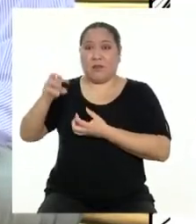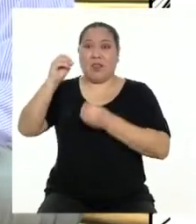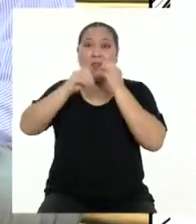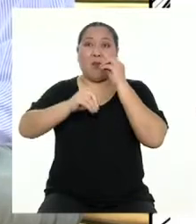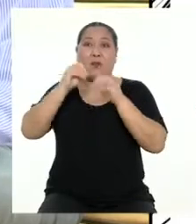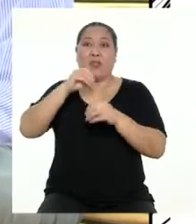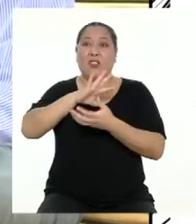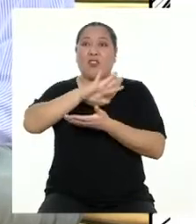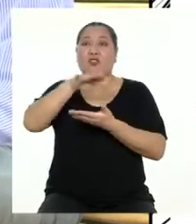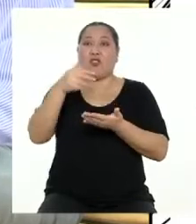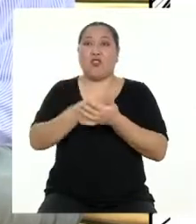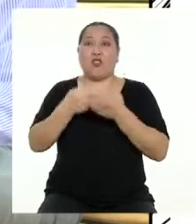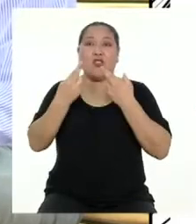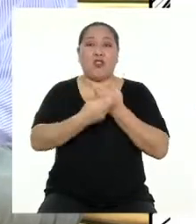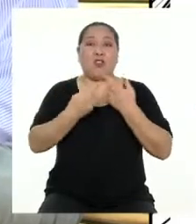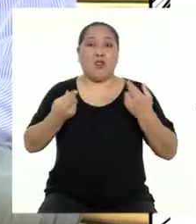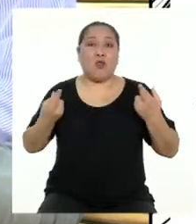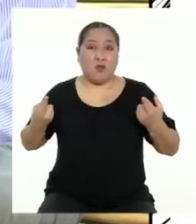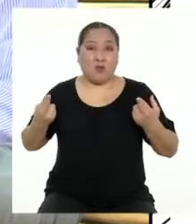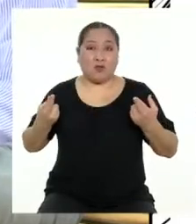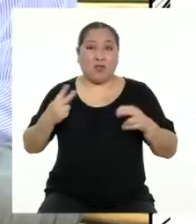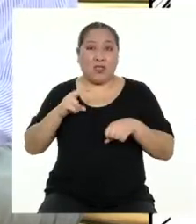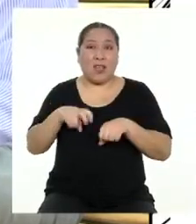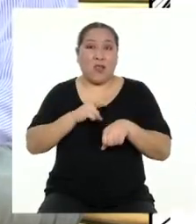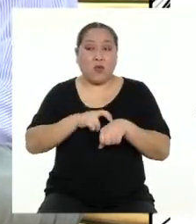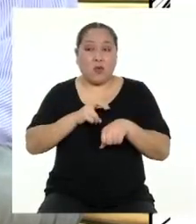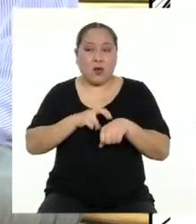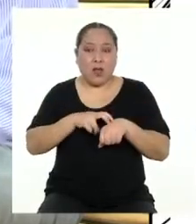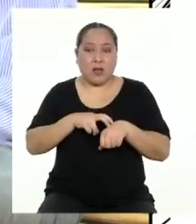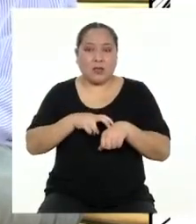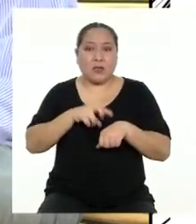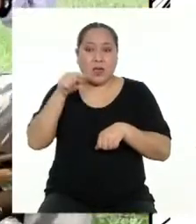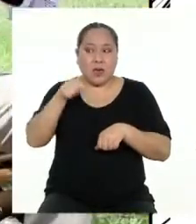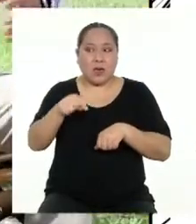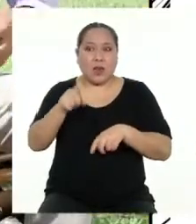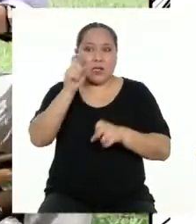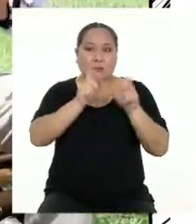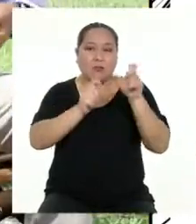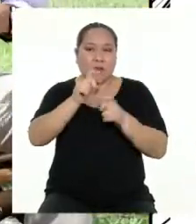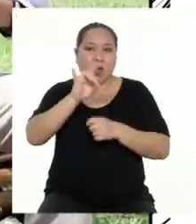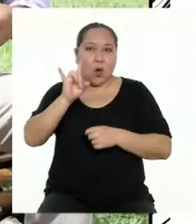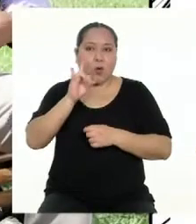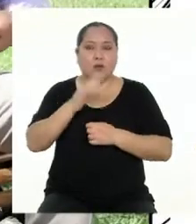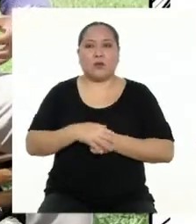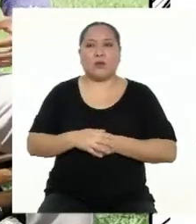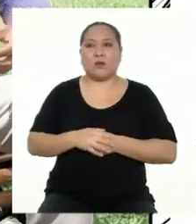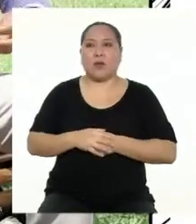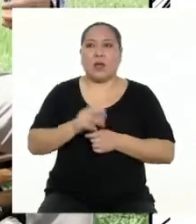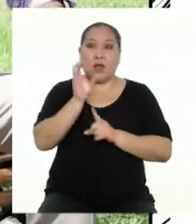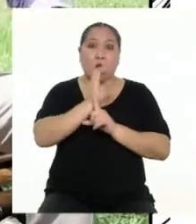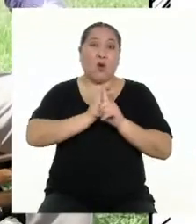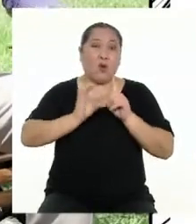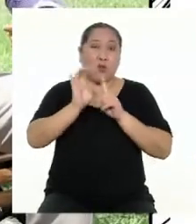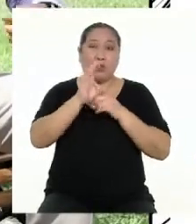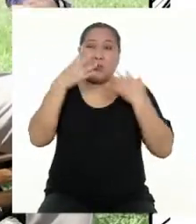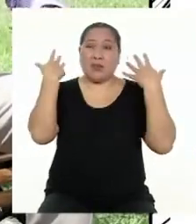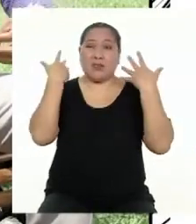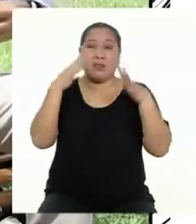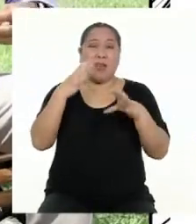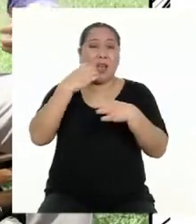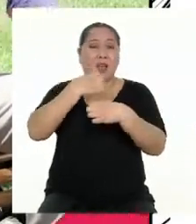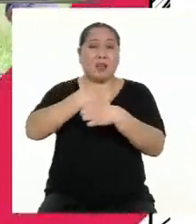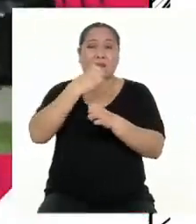todos los recursos naturales que se utilizan para los niveles de consumo que hoy día tenemos. Hay hasta una cultura ya creada en la